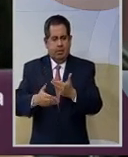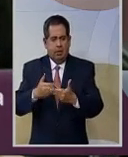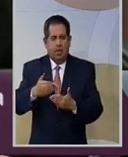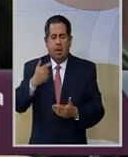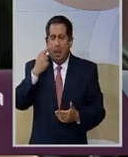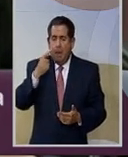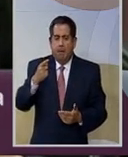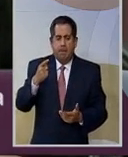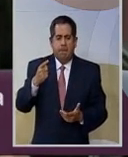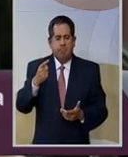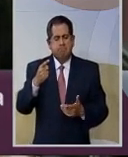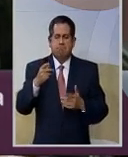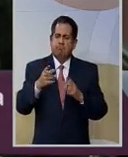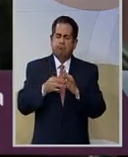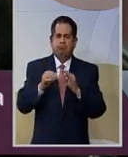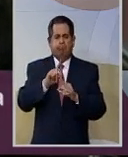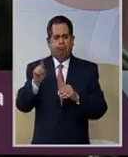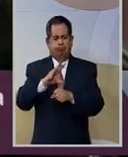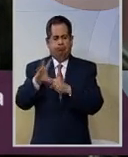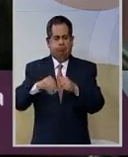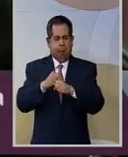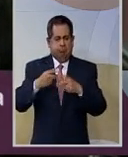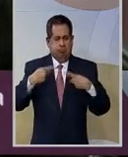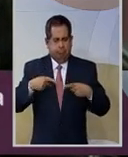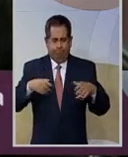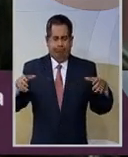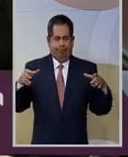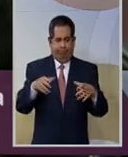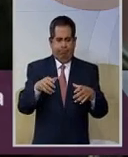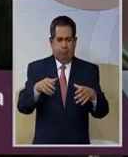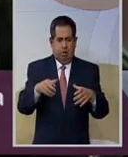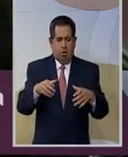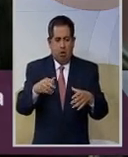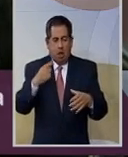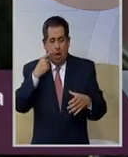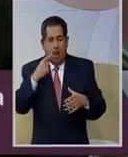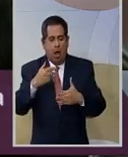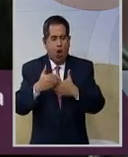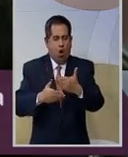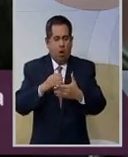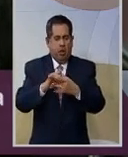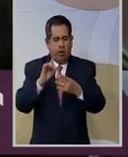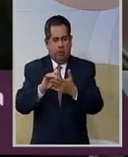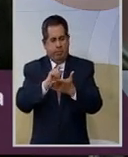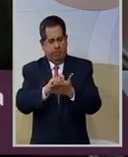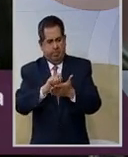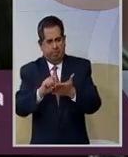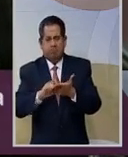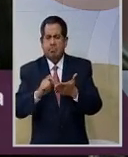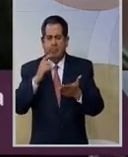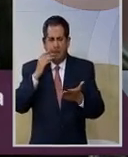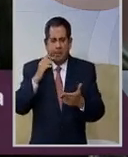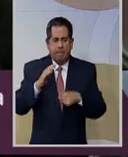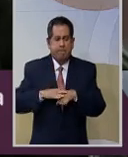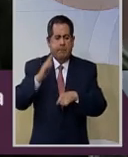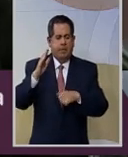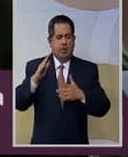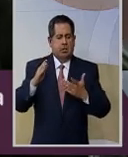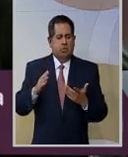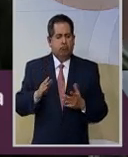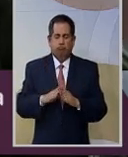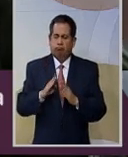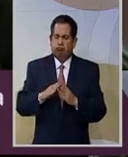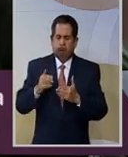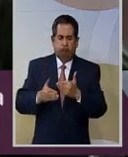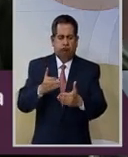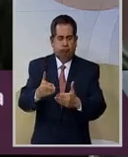independiente que tenga en su votación este cociente natural, pues puede acceder a la Asamblea Constituyente de la